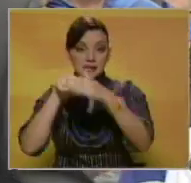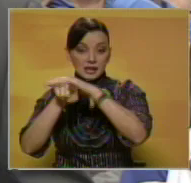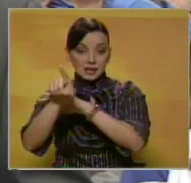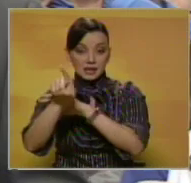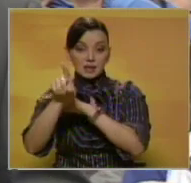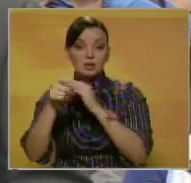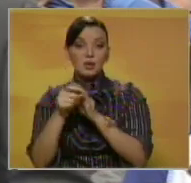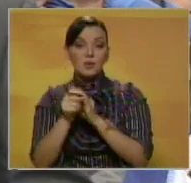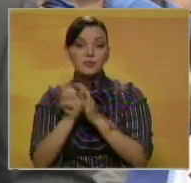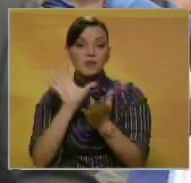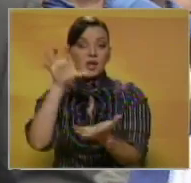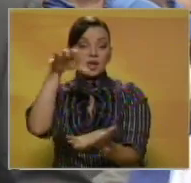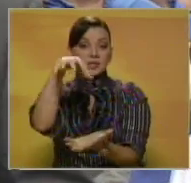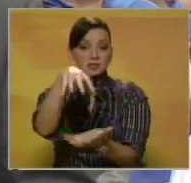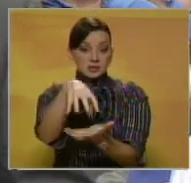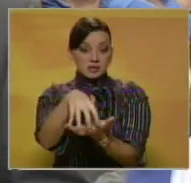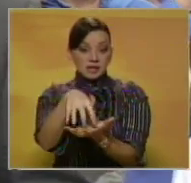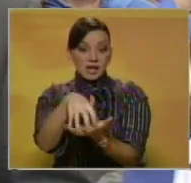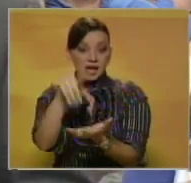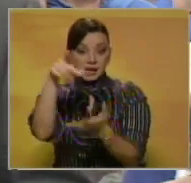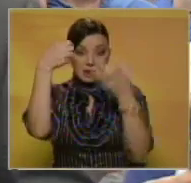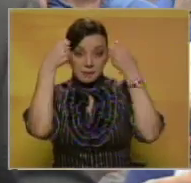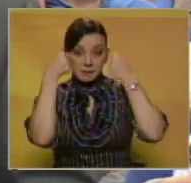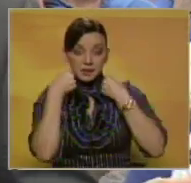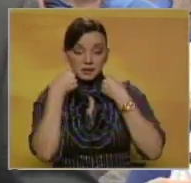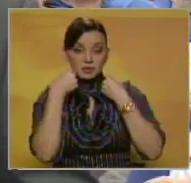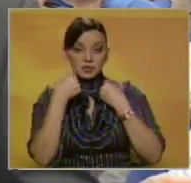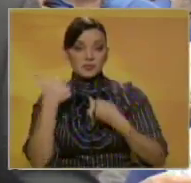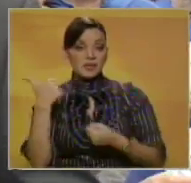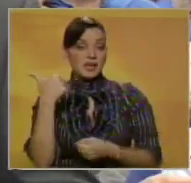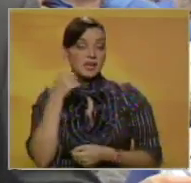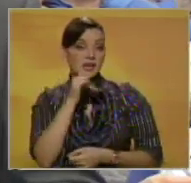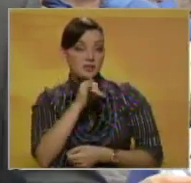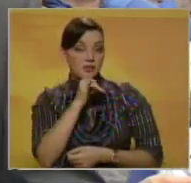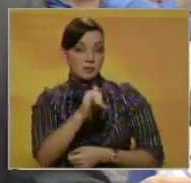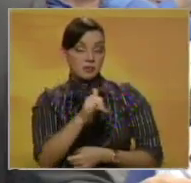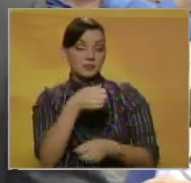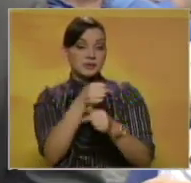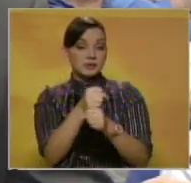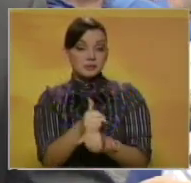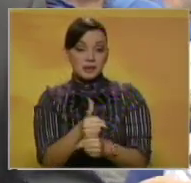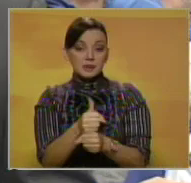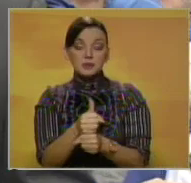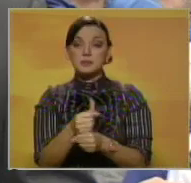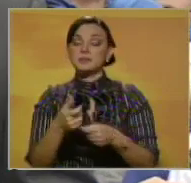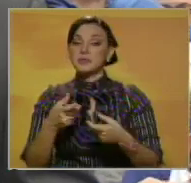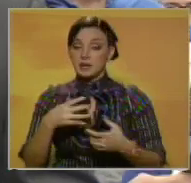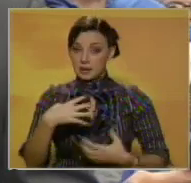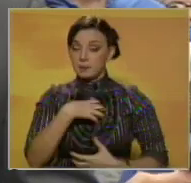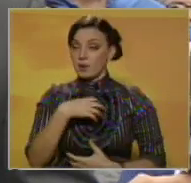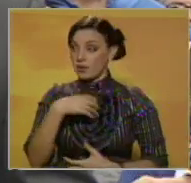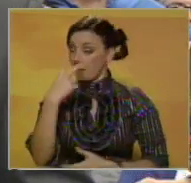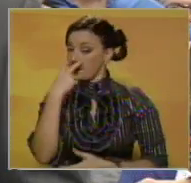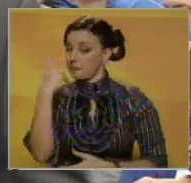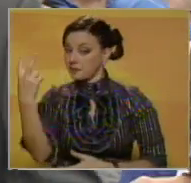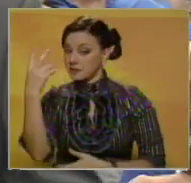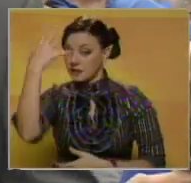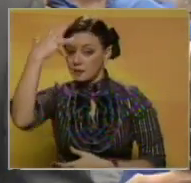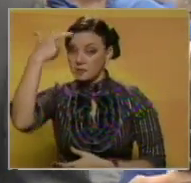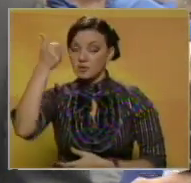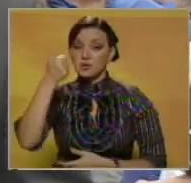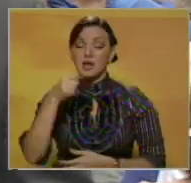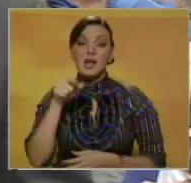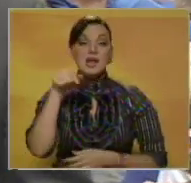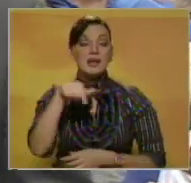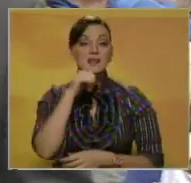en el helicoide, y entonces, como ella misma lo acaba de informar, están a la espera de que puedan visitar a Manuel Rosales. Es la información